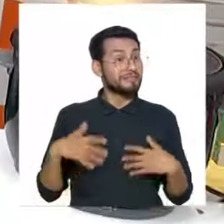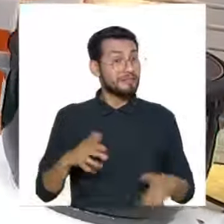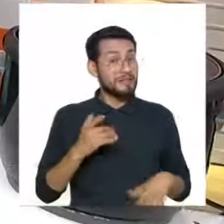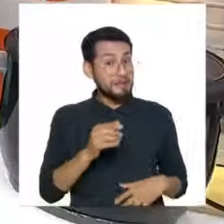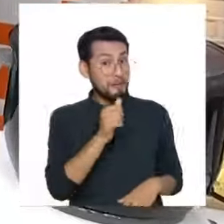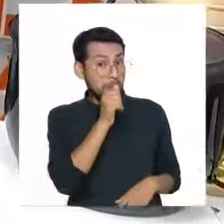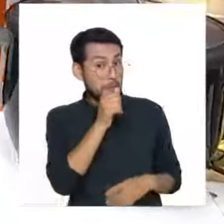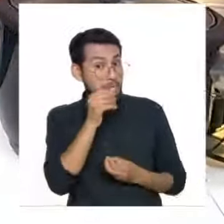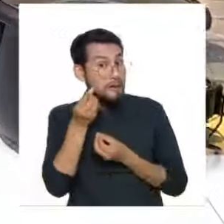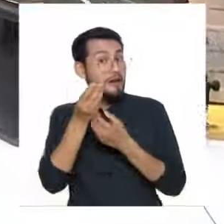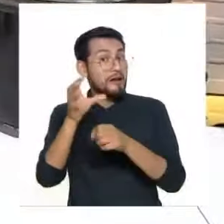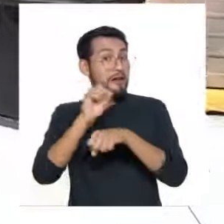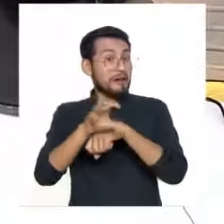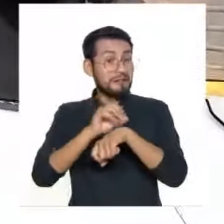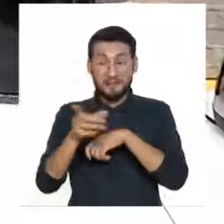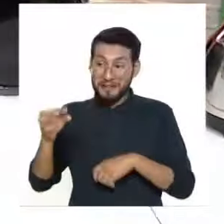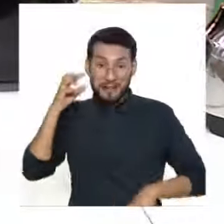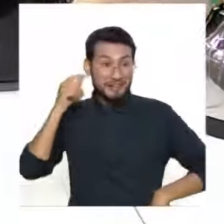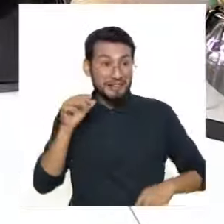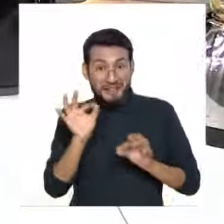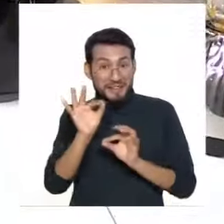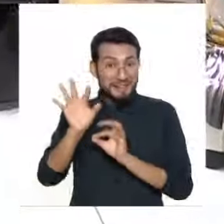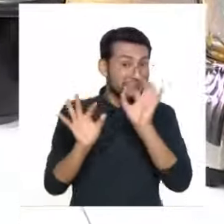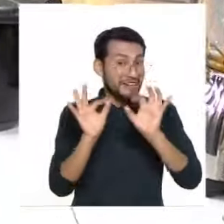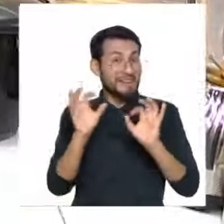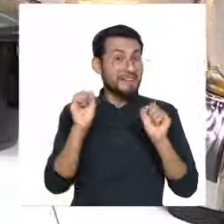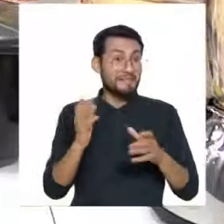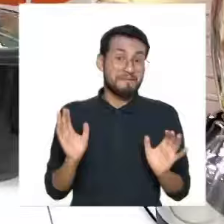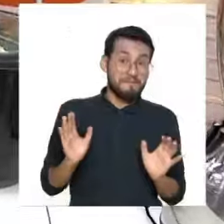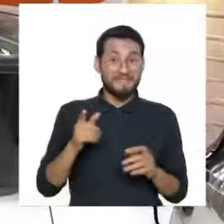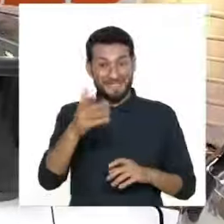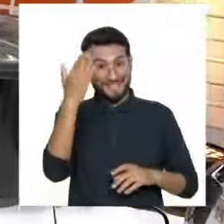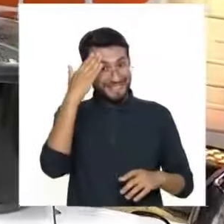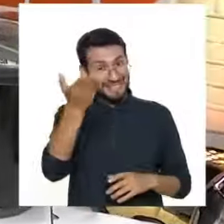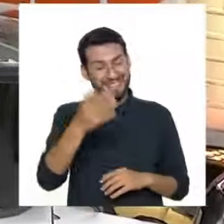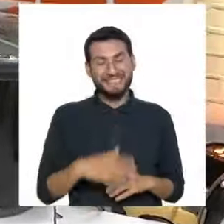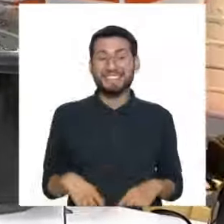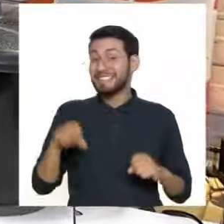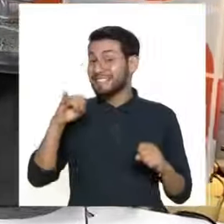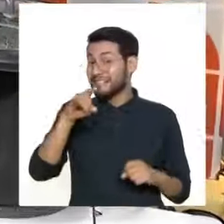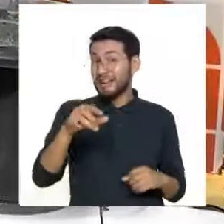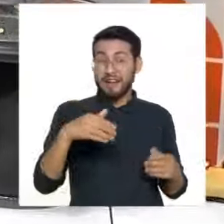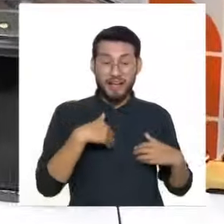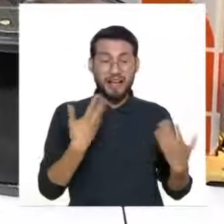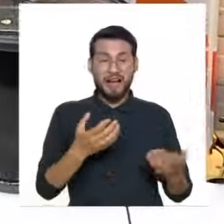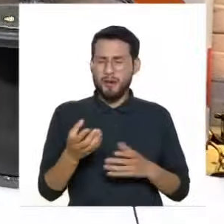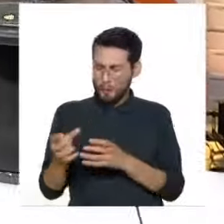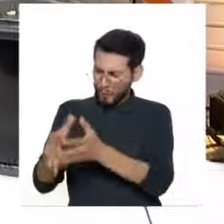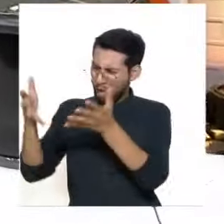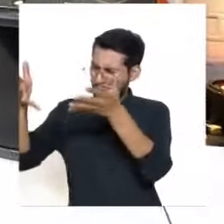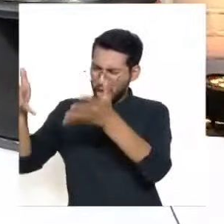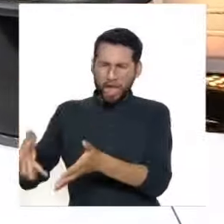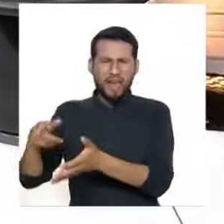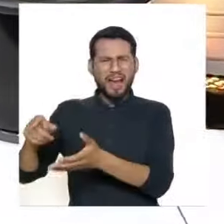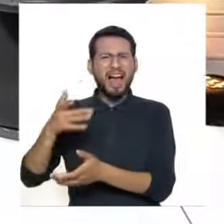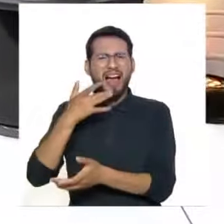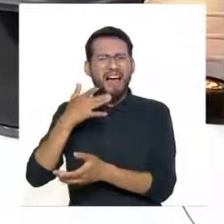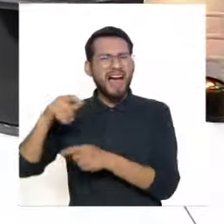tipito tips Sito de piso que siempre nos suelta por ahí para que Ah ya sabes Así que si de repente preparaste mucho aderezo en tu casa y dices Uy esto es